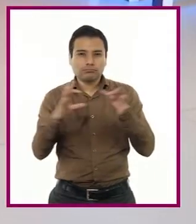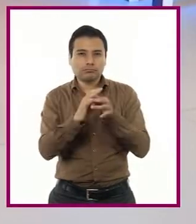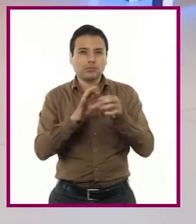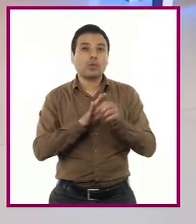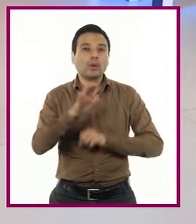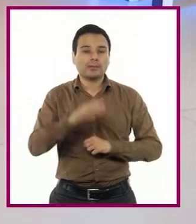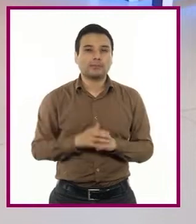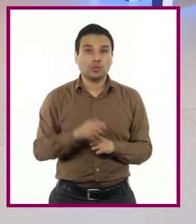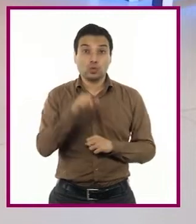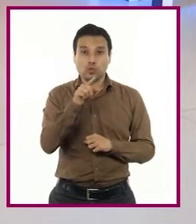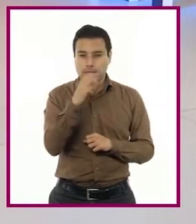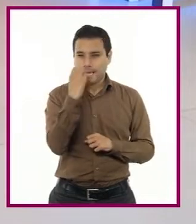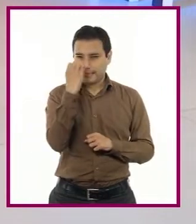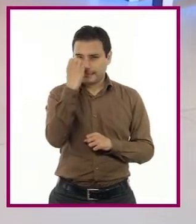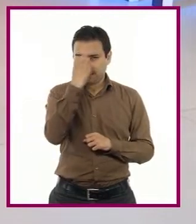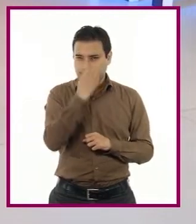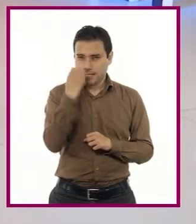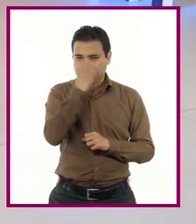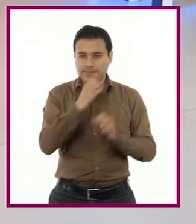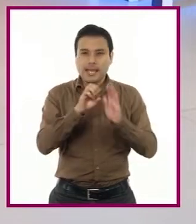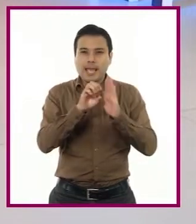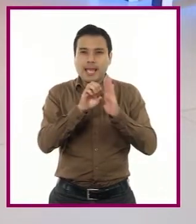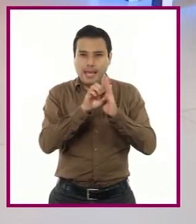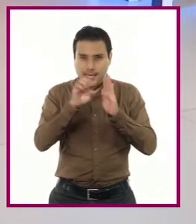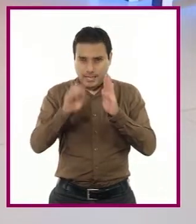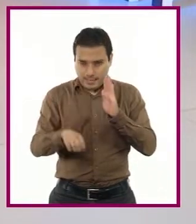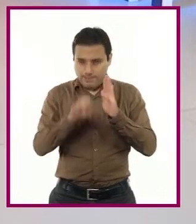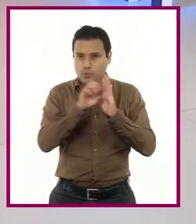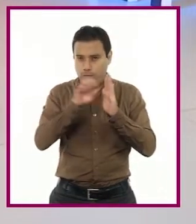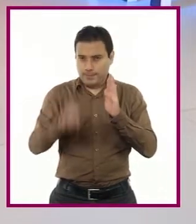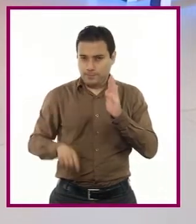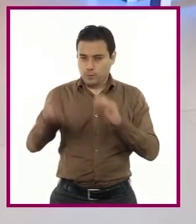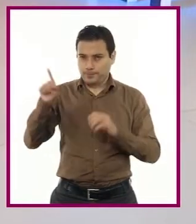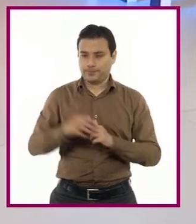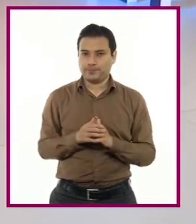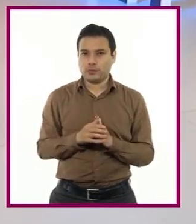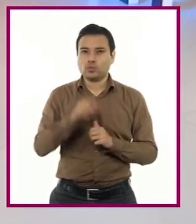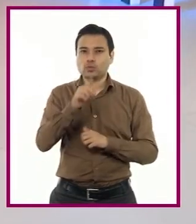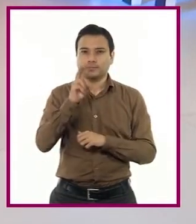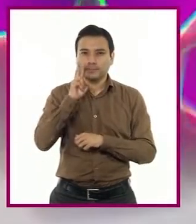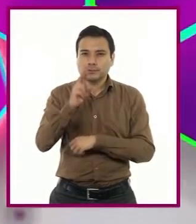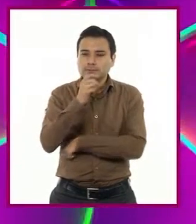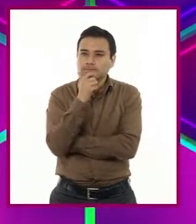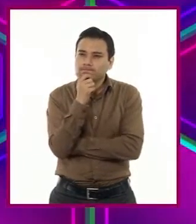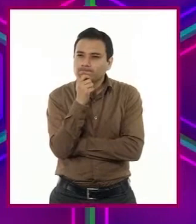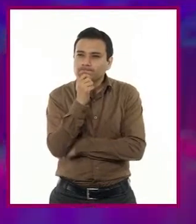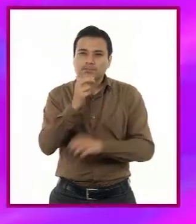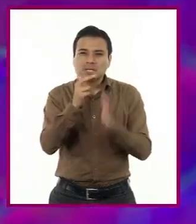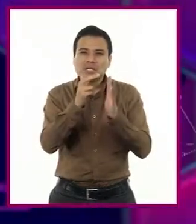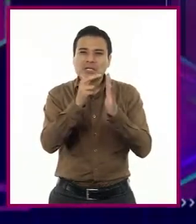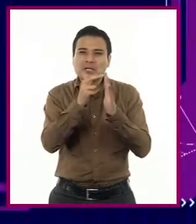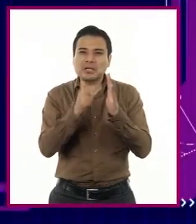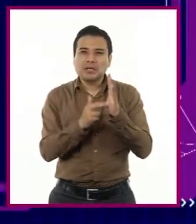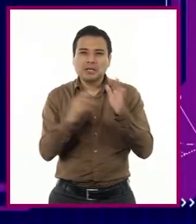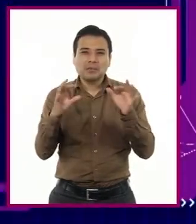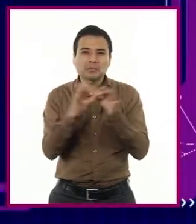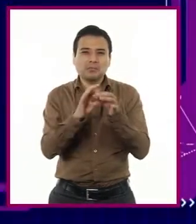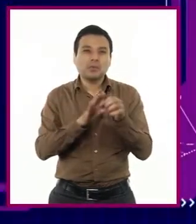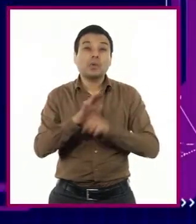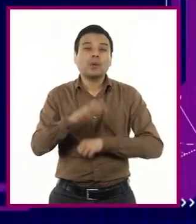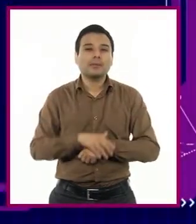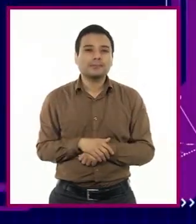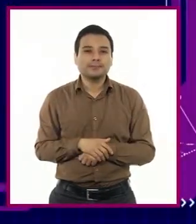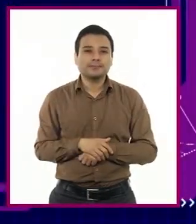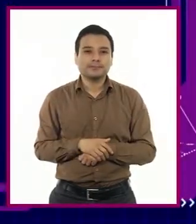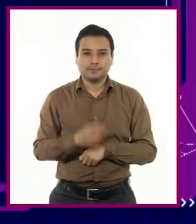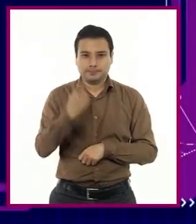que observen con detenimiento los ejemplos en cada situación e identifiquen el criterio que les corresponde.